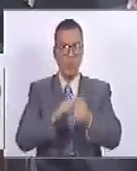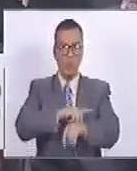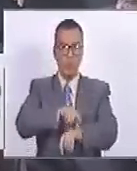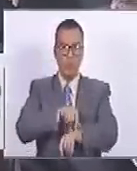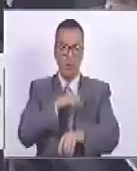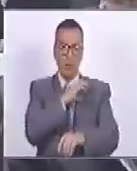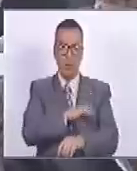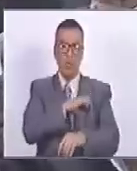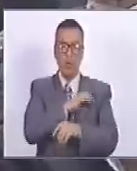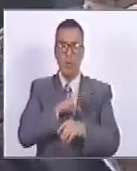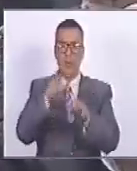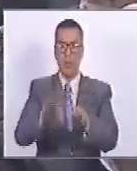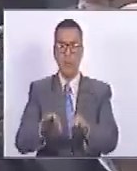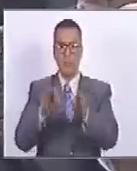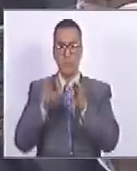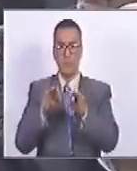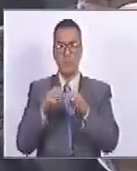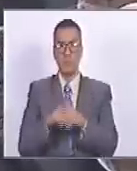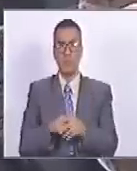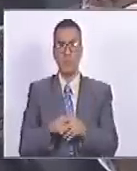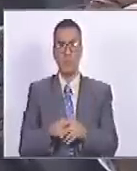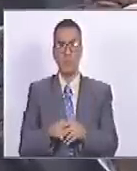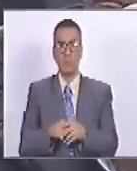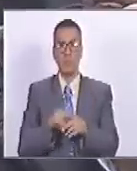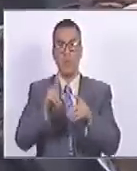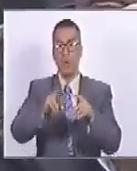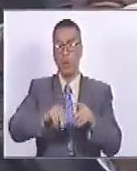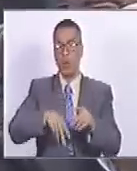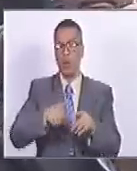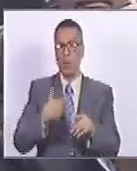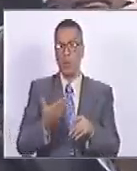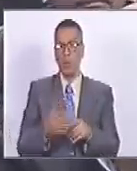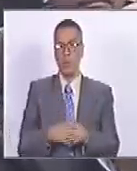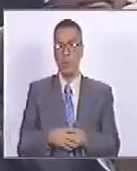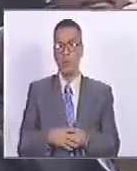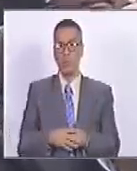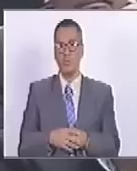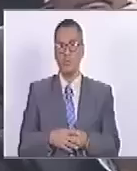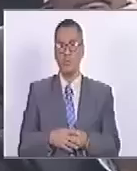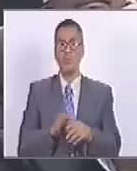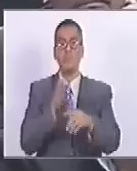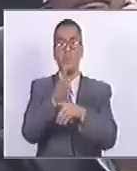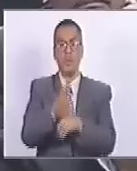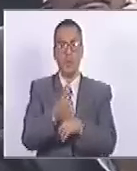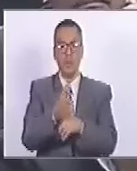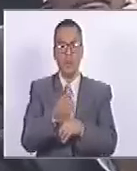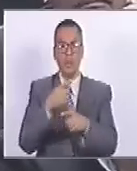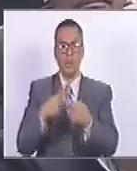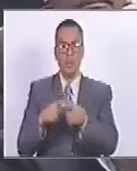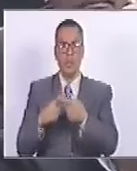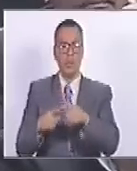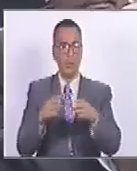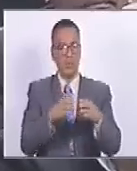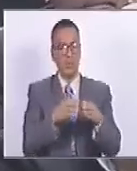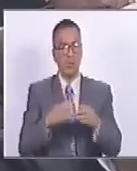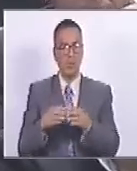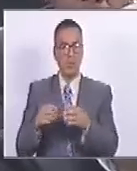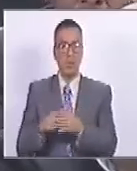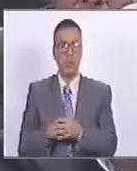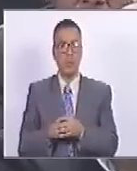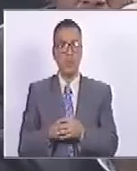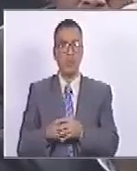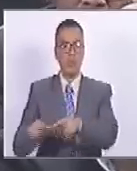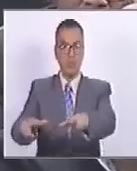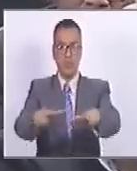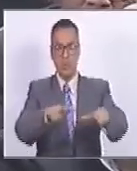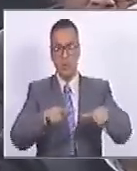una comisión especial, para que podamos ir a esos distintos eventos y